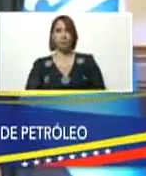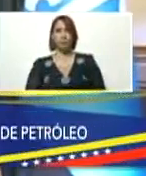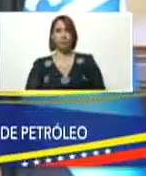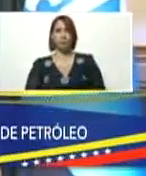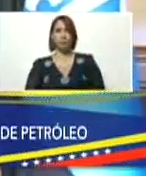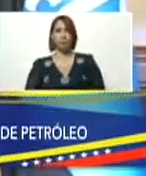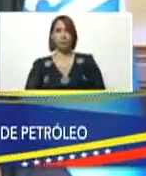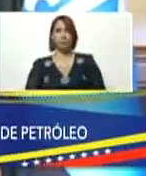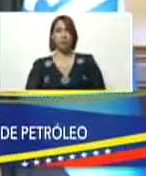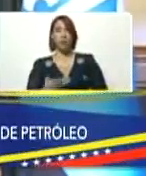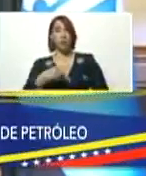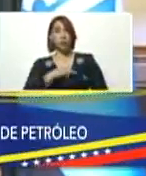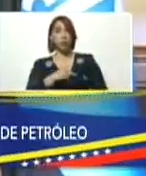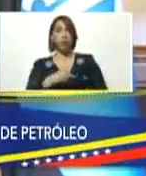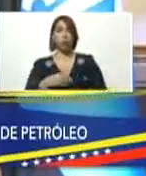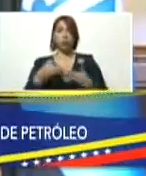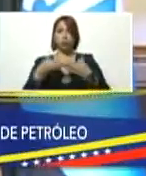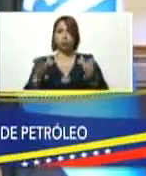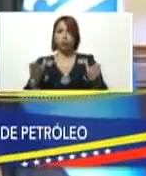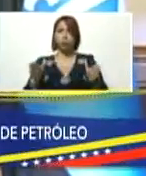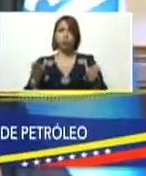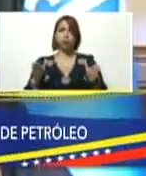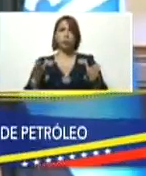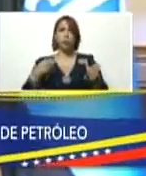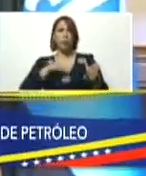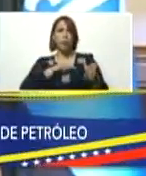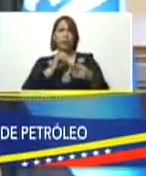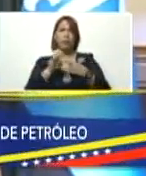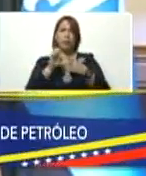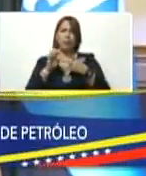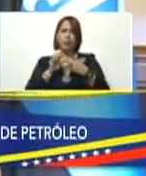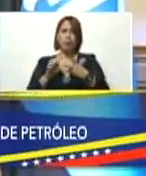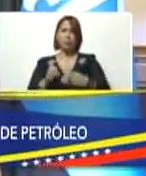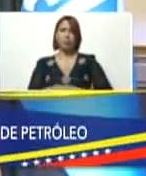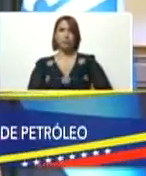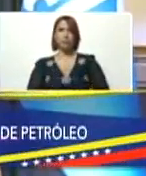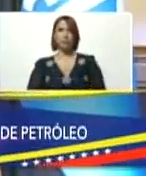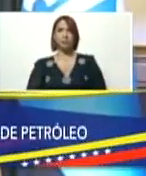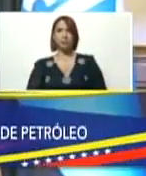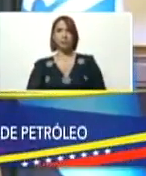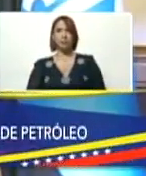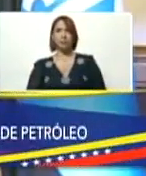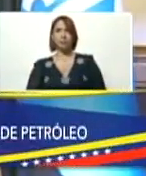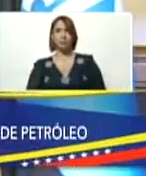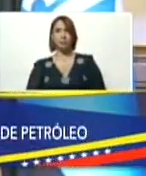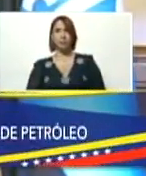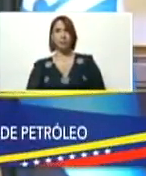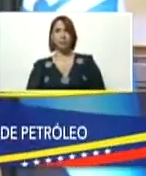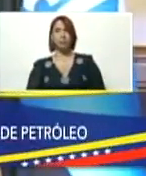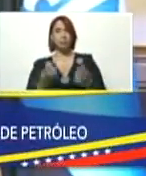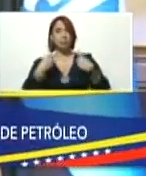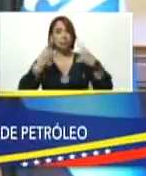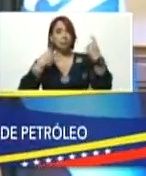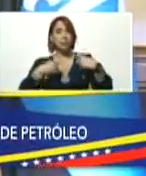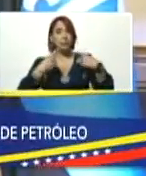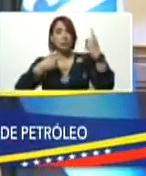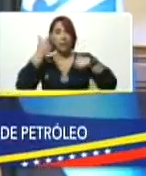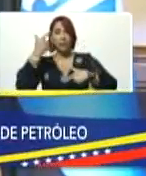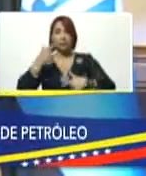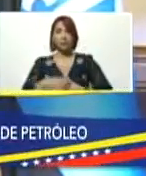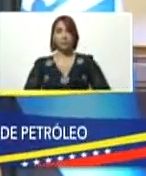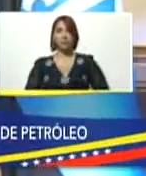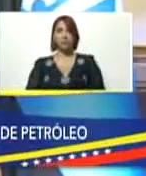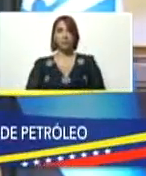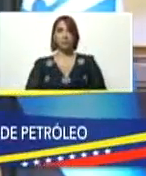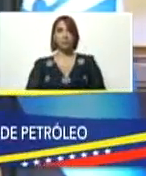Nosotros activamos nuestra estrategia que nos enseñó el comandante Hugo Chávez. Somos